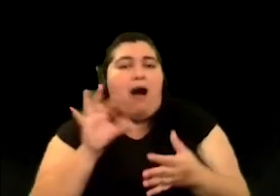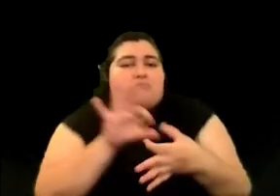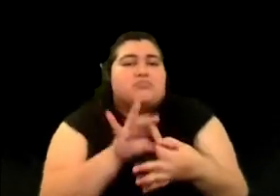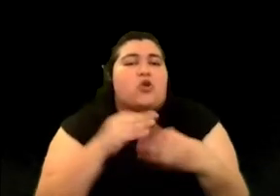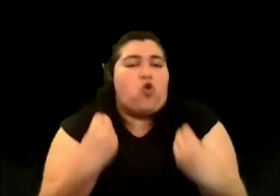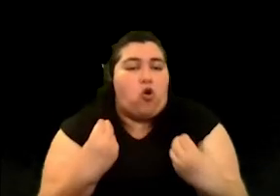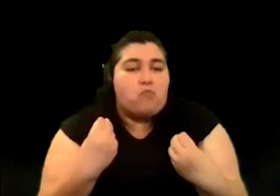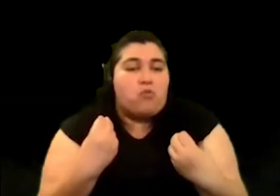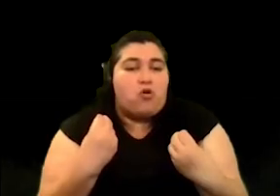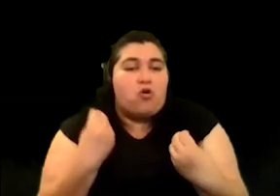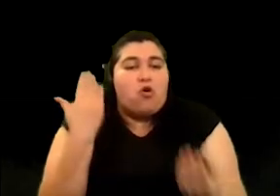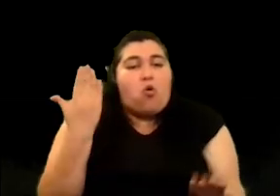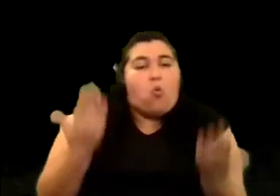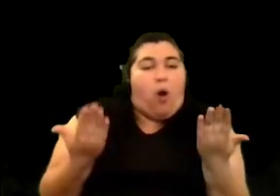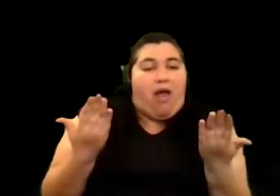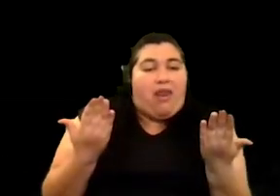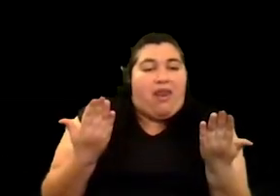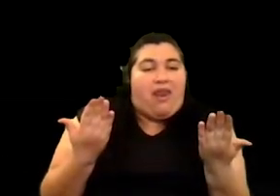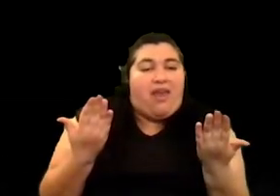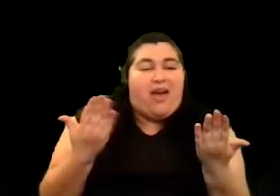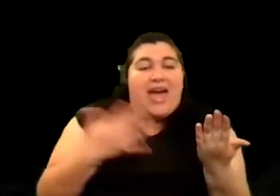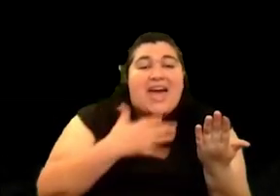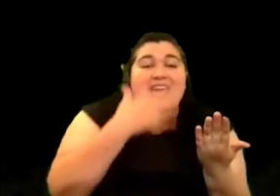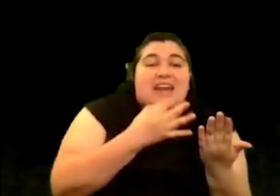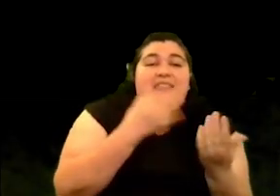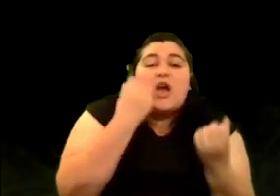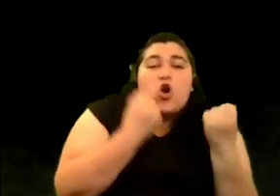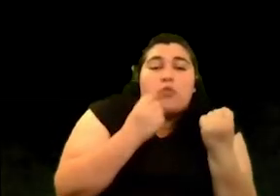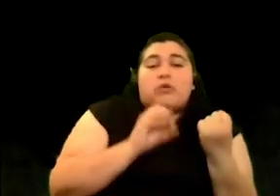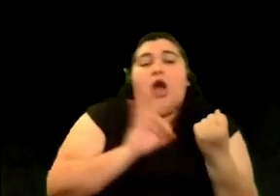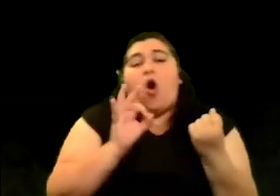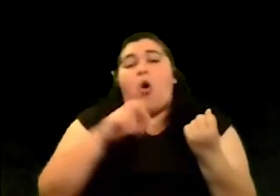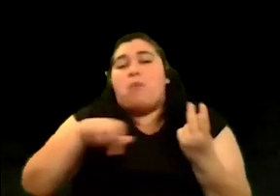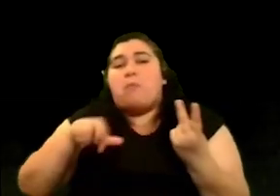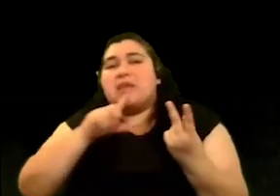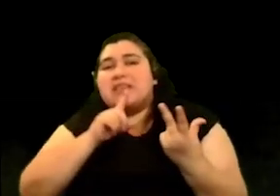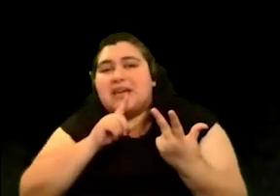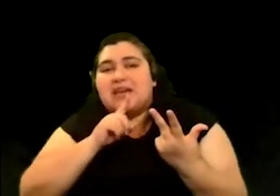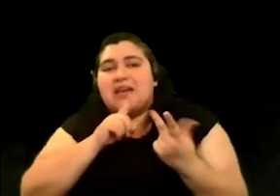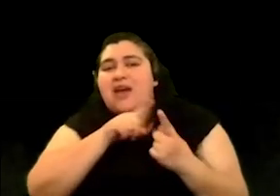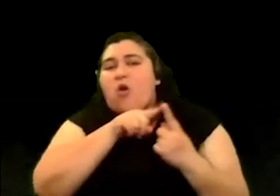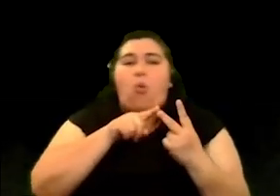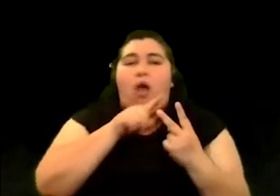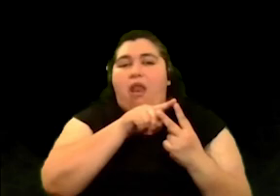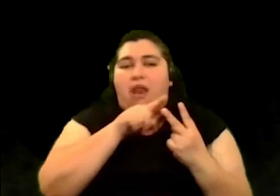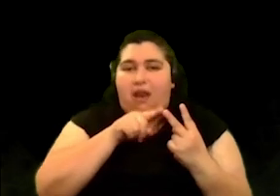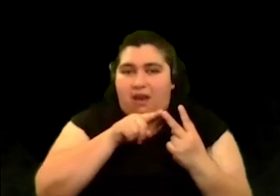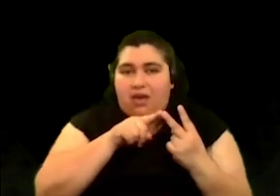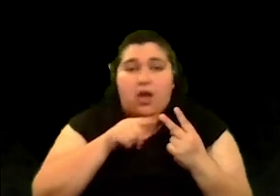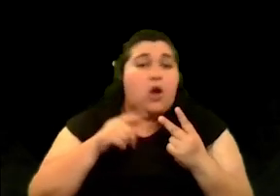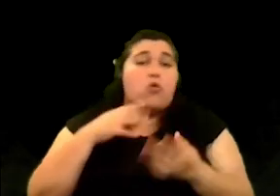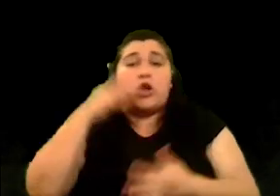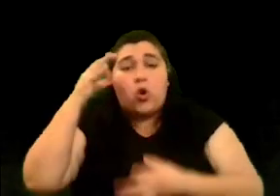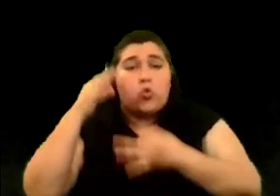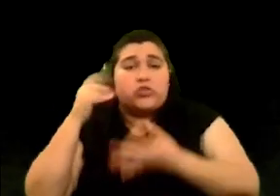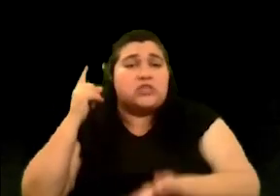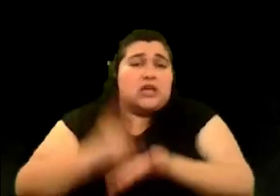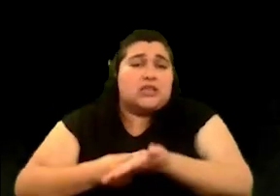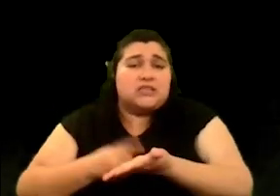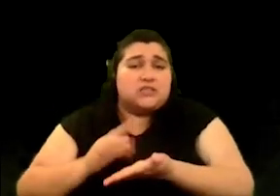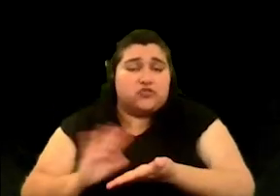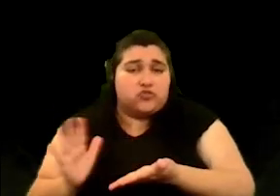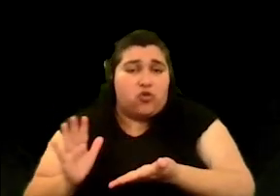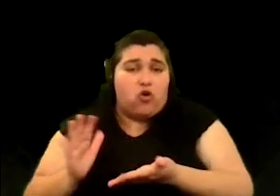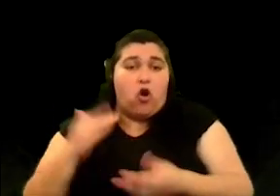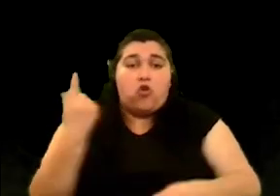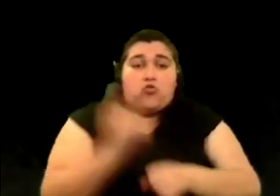económica? ¿Y por qué voy a aplicar realidad económica? Porque lo dijo la Corte. Porque un tratado no me permite